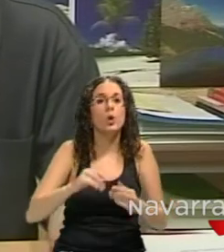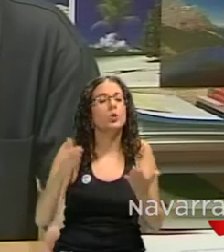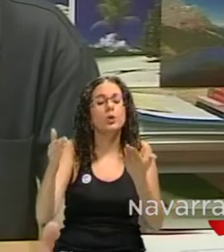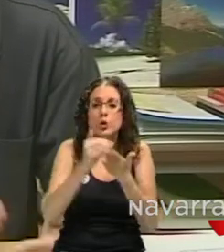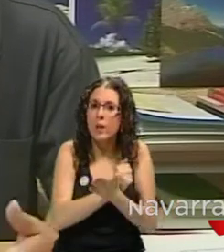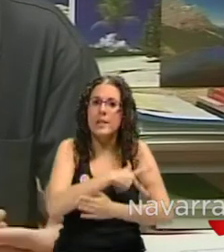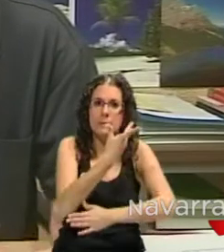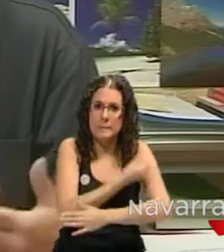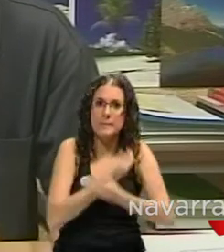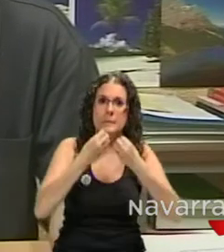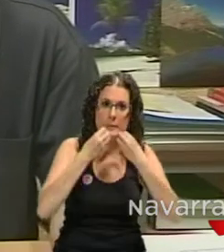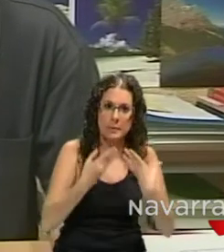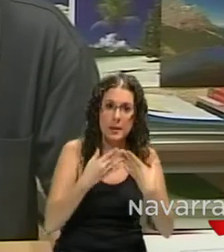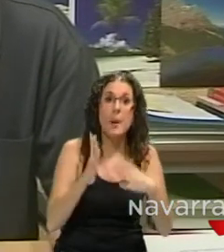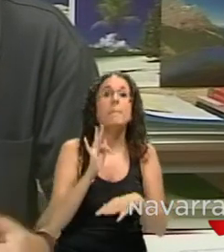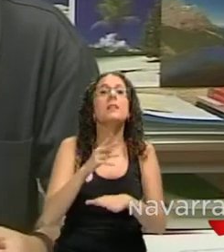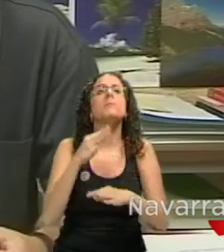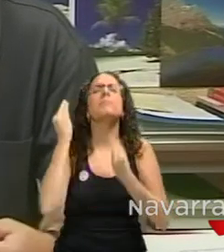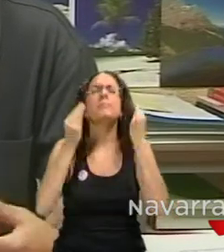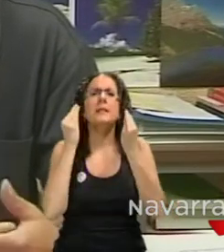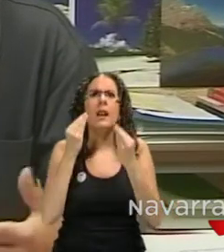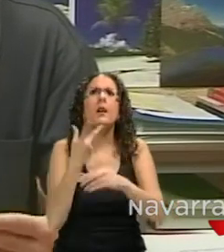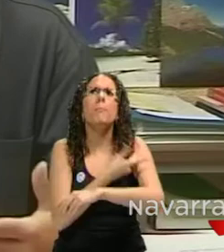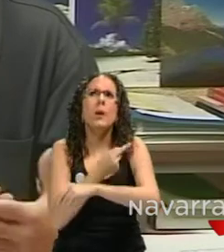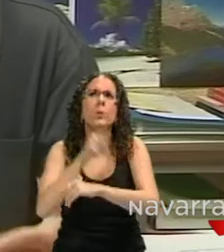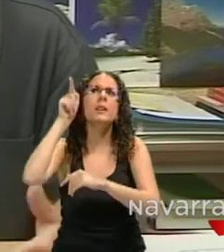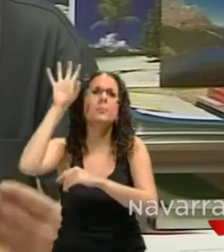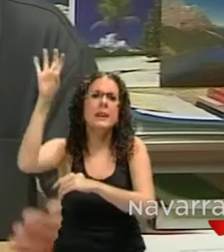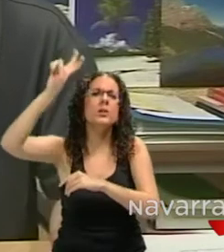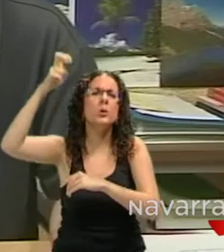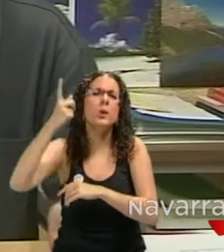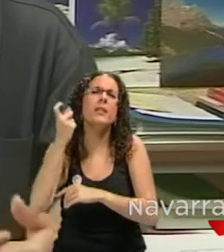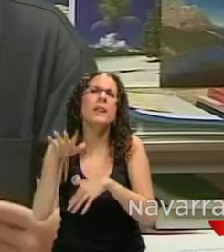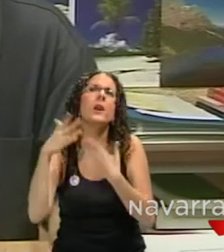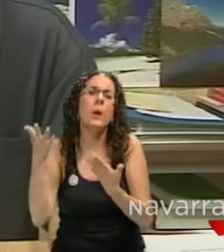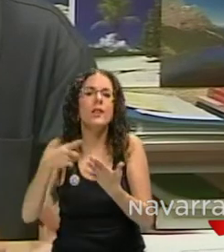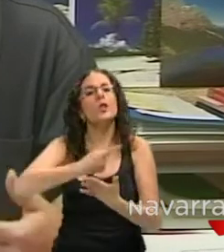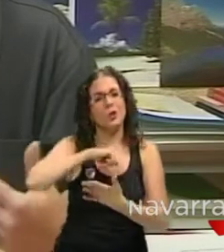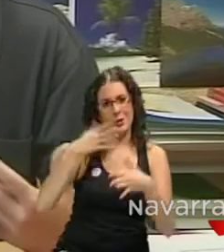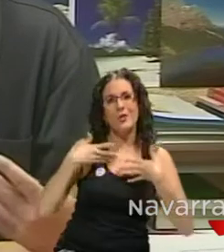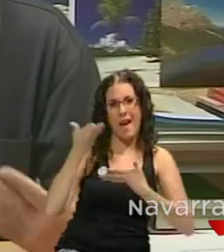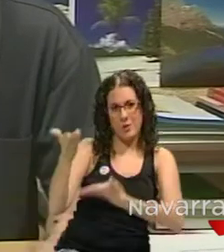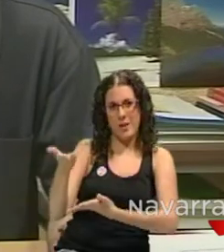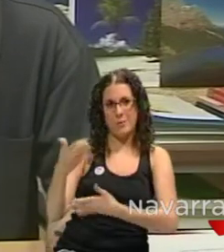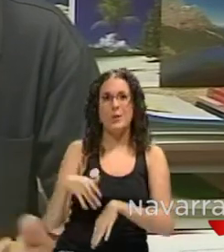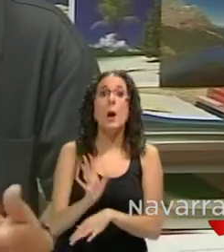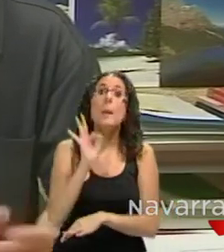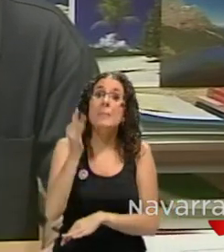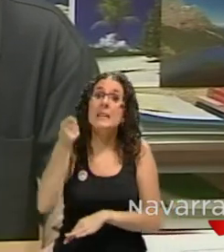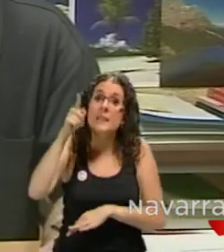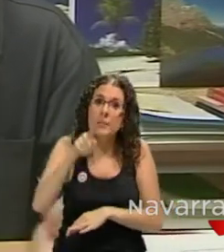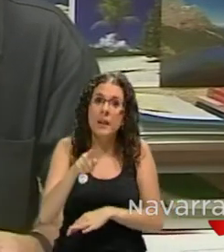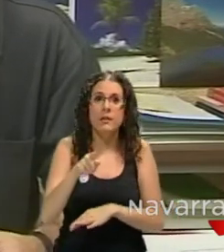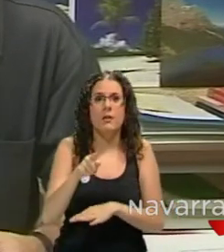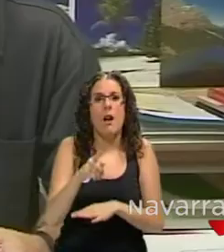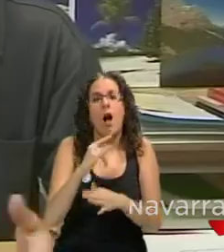a necesitar, para eso estamos nosotros, para asesorar, y luego llevar una serie de medidas de higiene, de cuidados y de protección contra